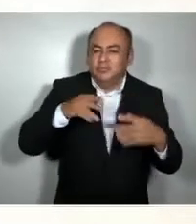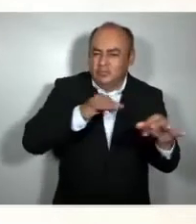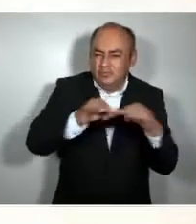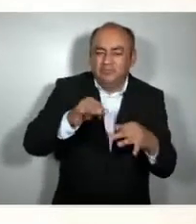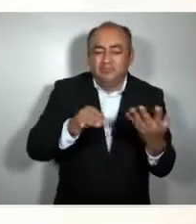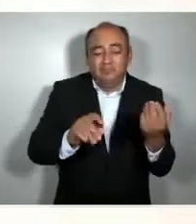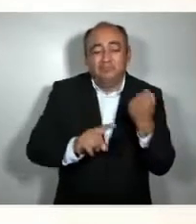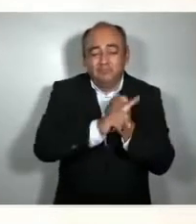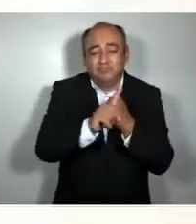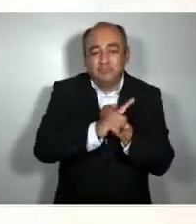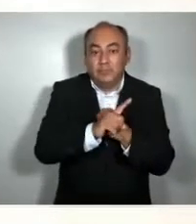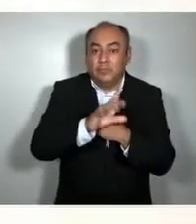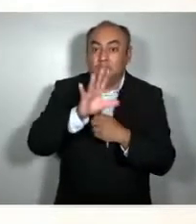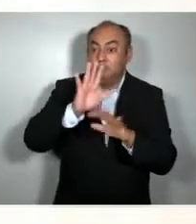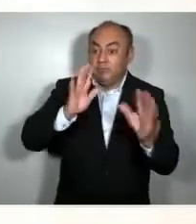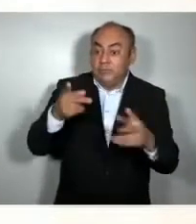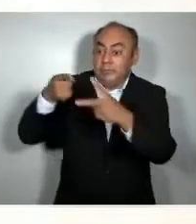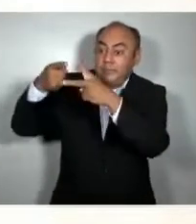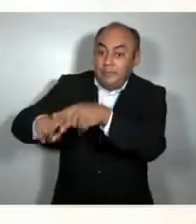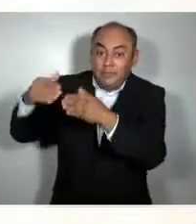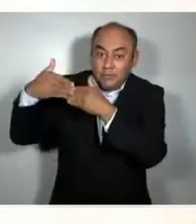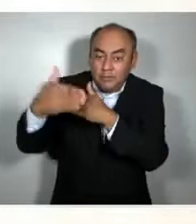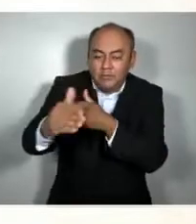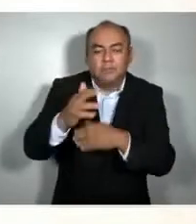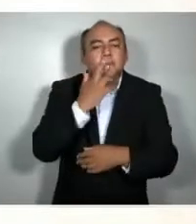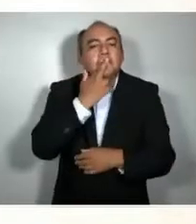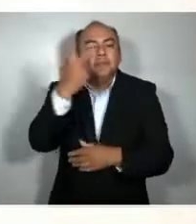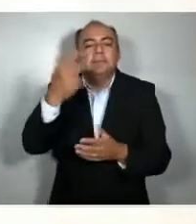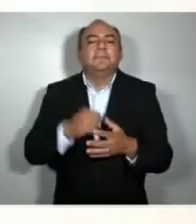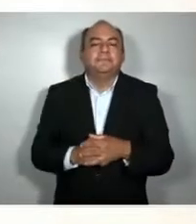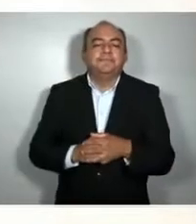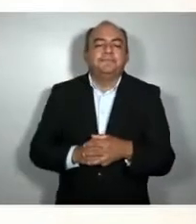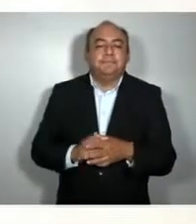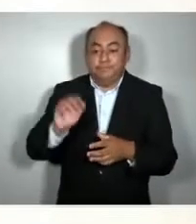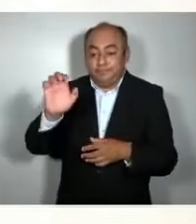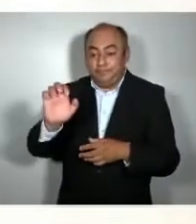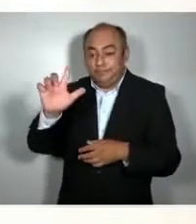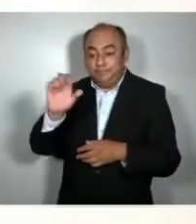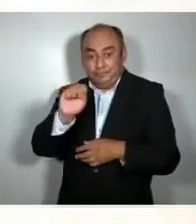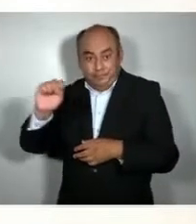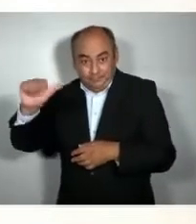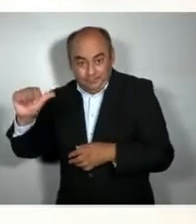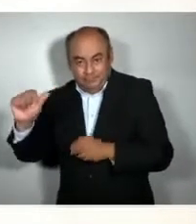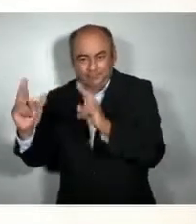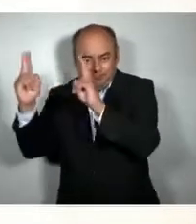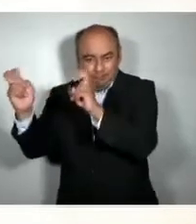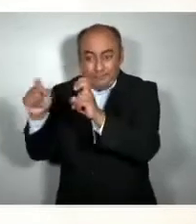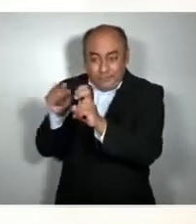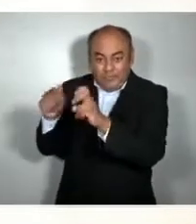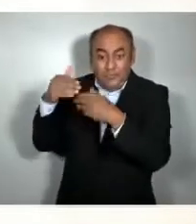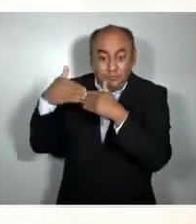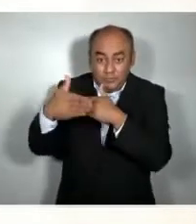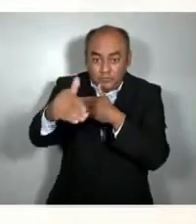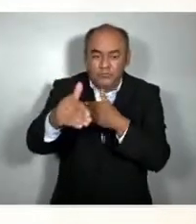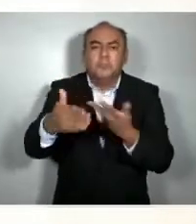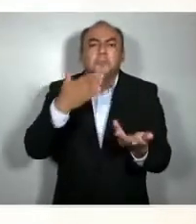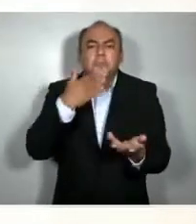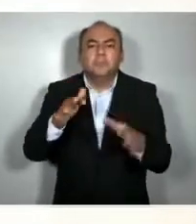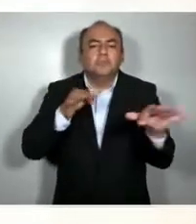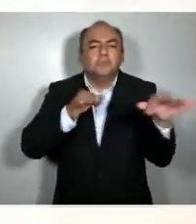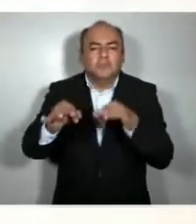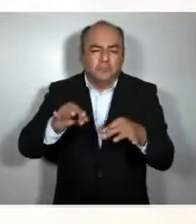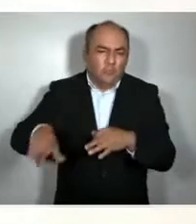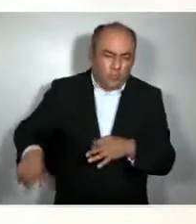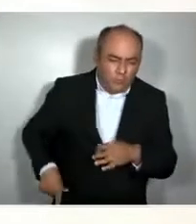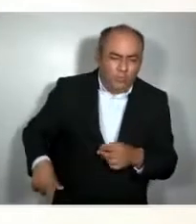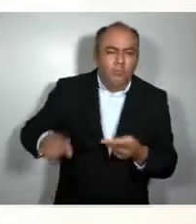ELSA refleja un esfuerzo conjunto en el que trabajadores, empleadores y gobierno integran